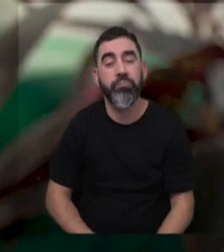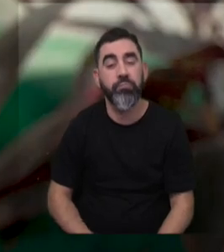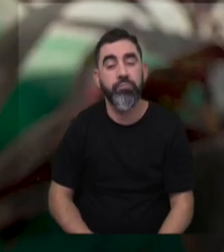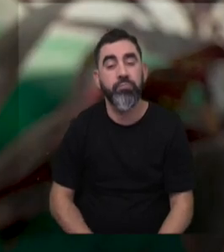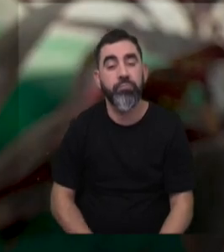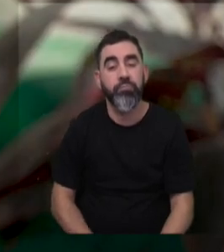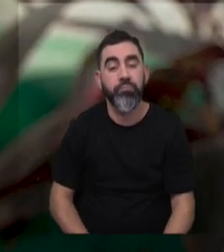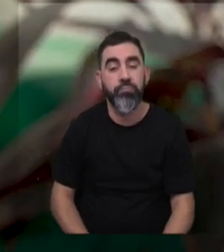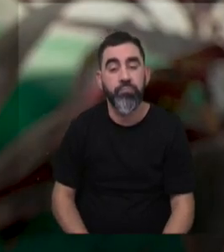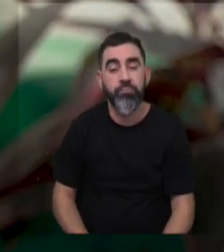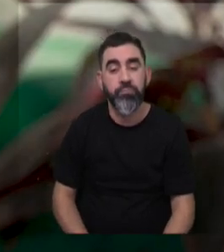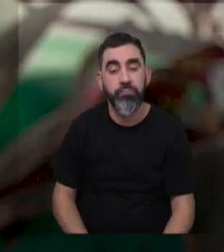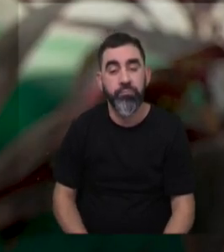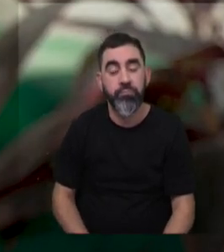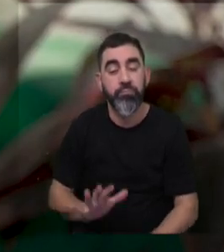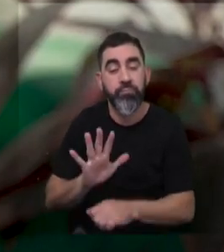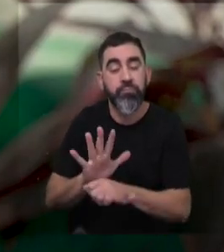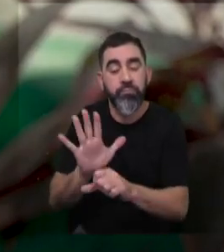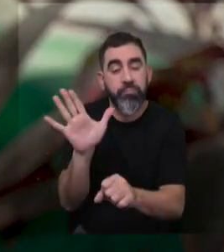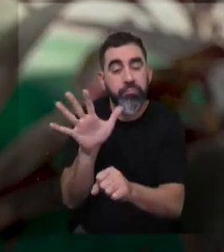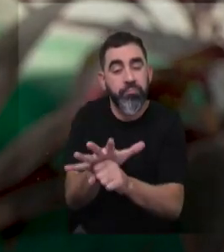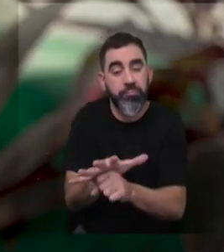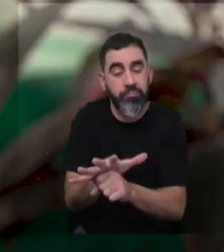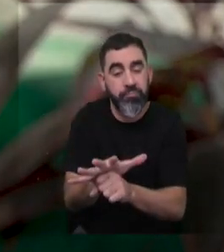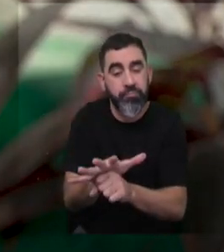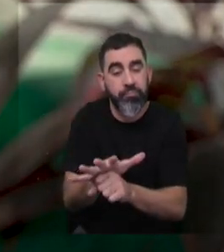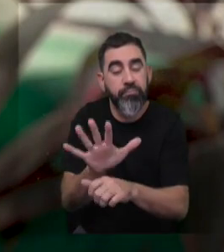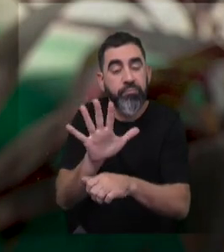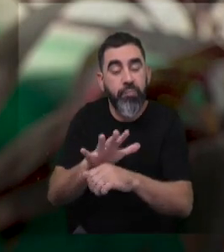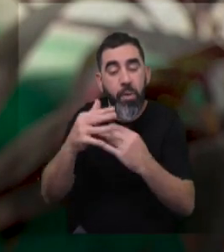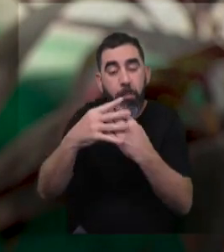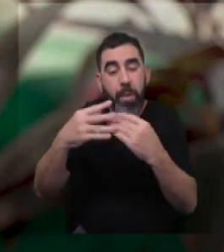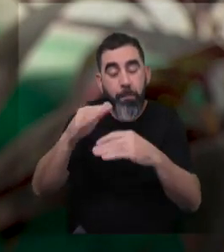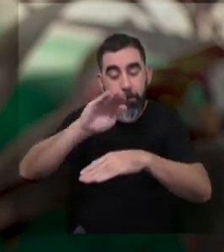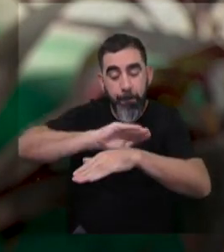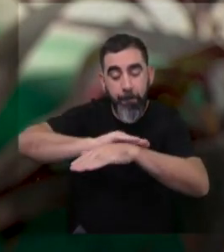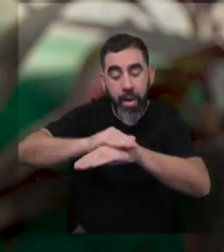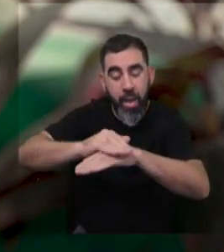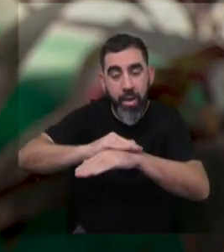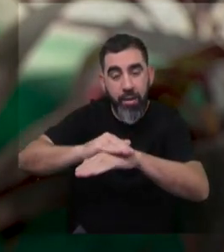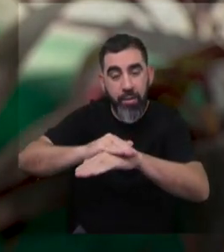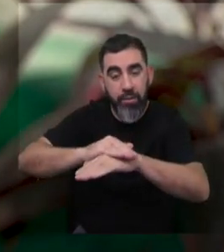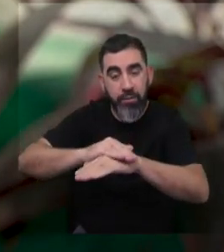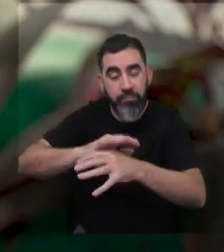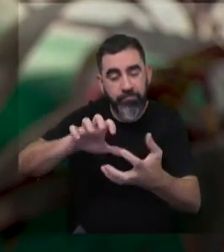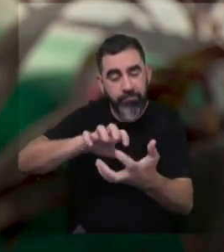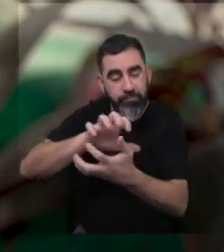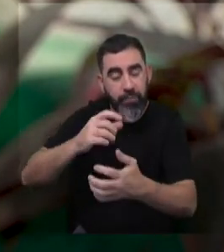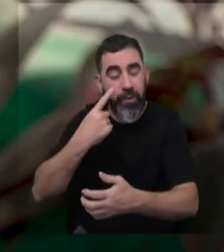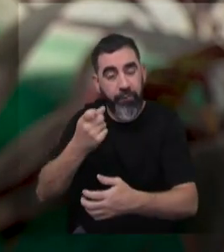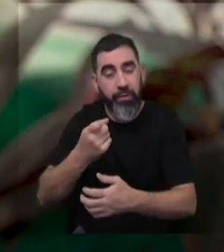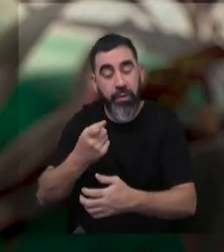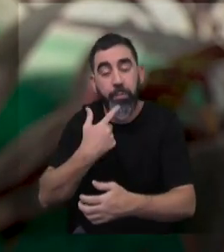manera, actuar como un apósito quiere decir como una membrana que cubre superficies cruentas, que evita, por ejemplo,